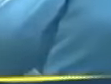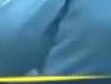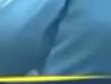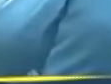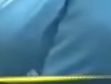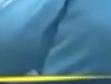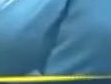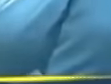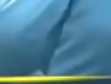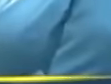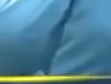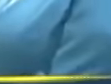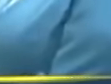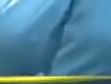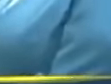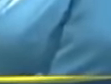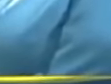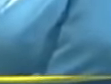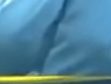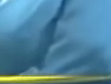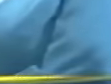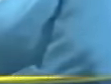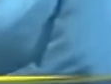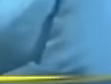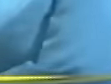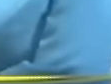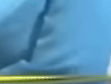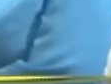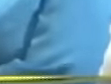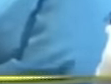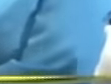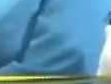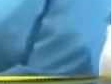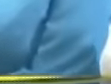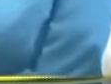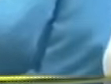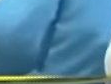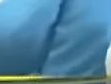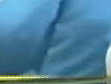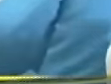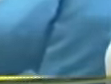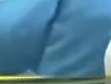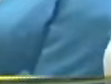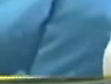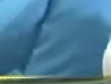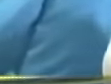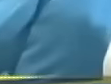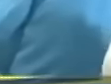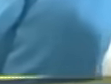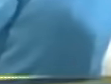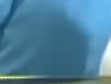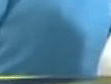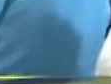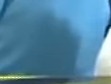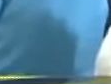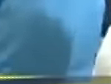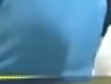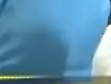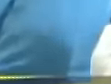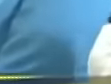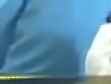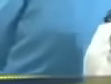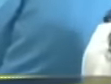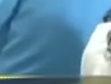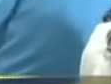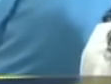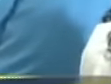la descolonización, la lucha contra la corrupción y consolidar el proyecto de la patria grande. El presidente